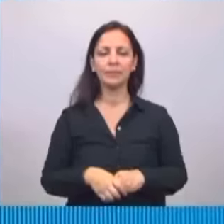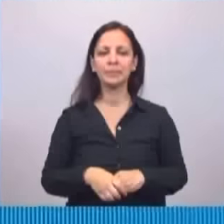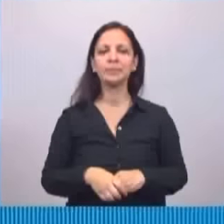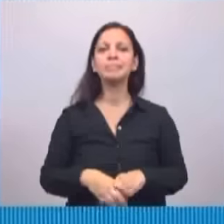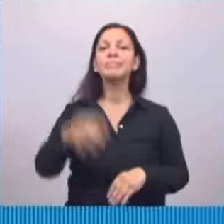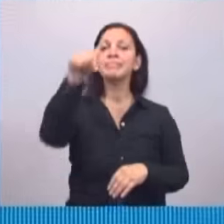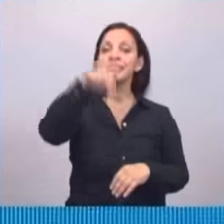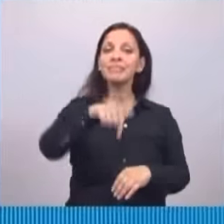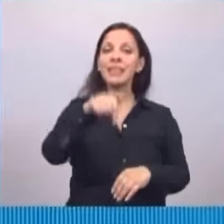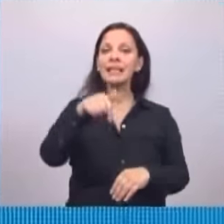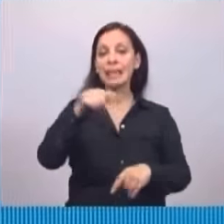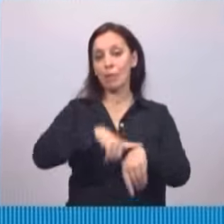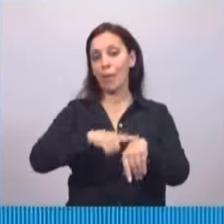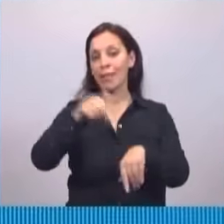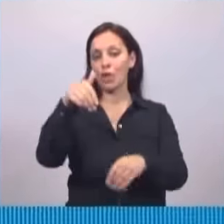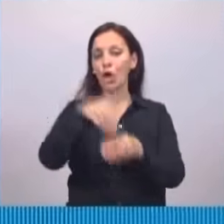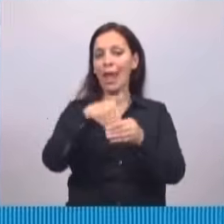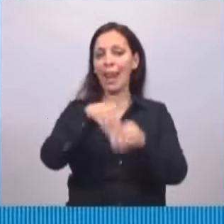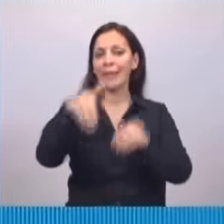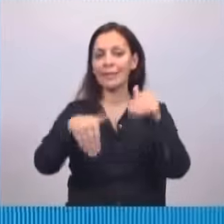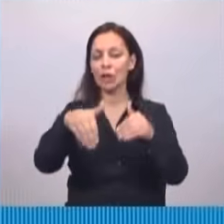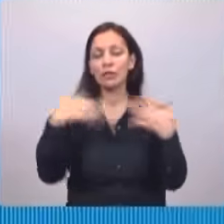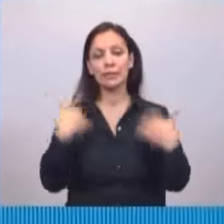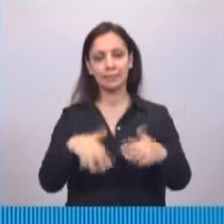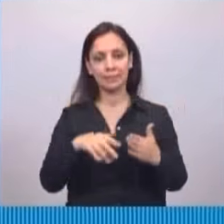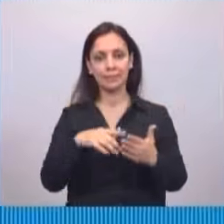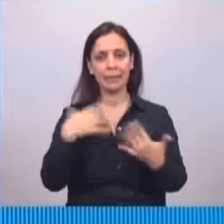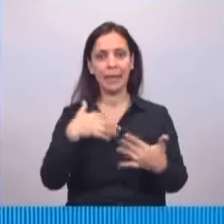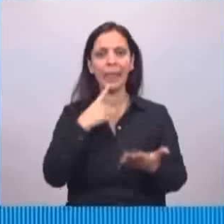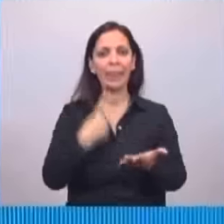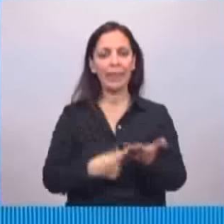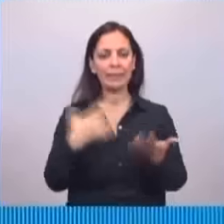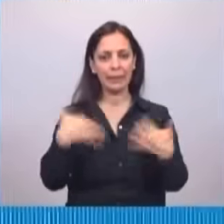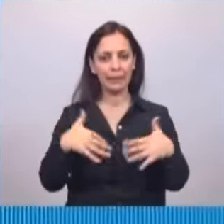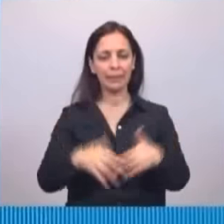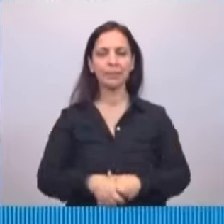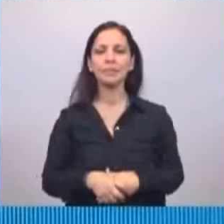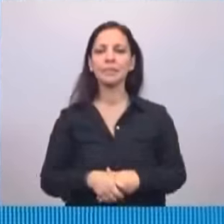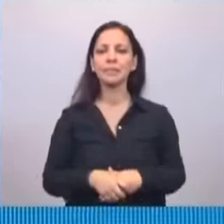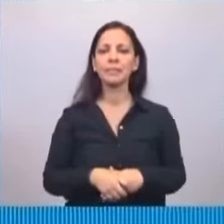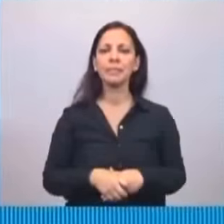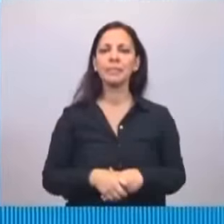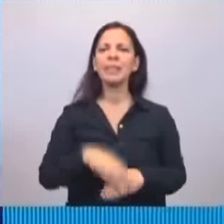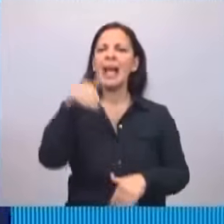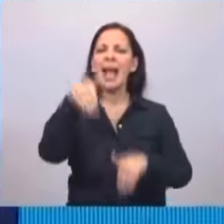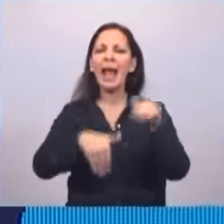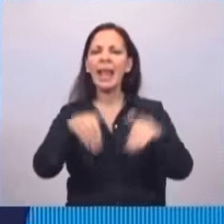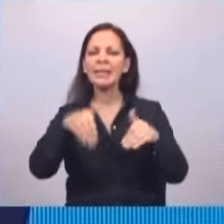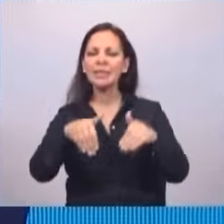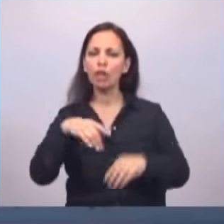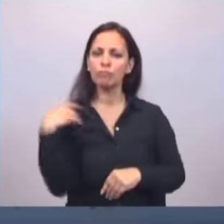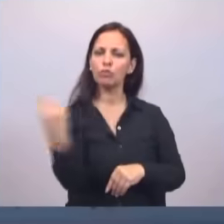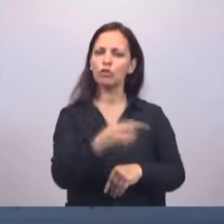que esta es una elección decisiva. Es una elección donde nos